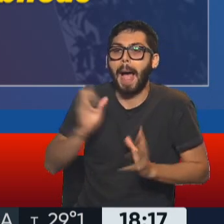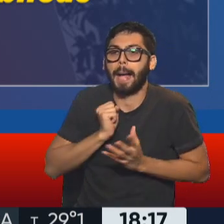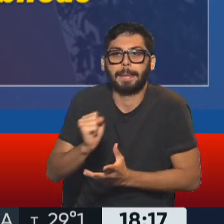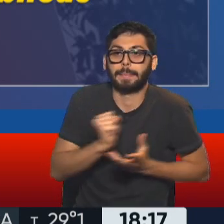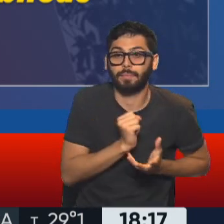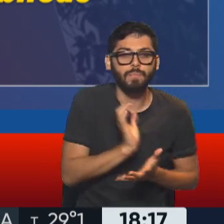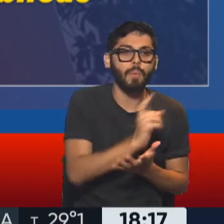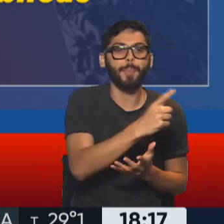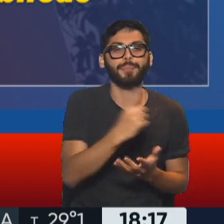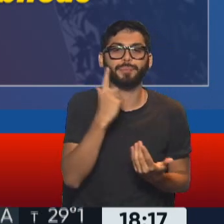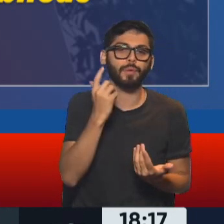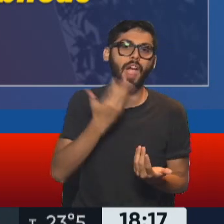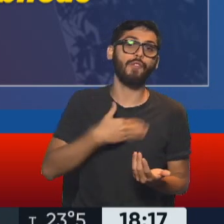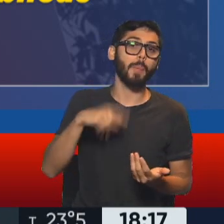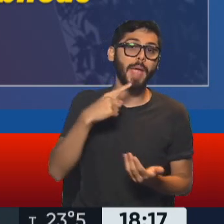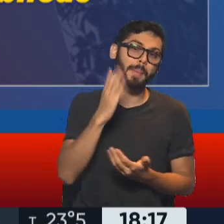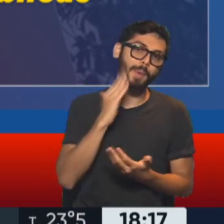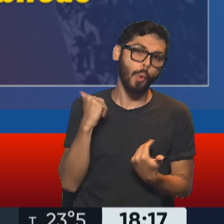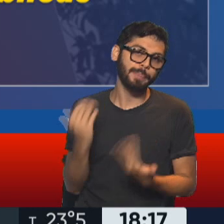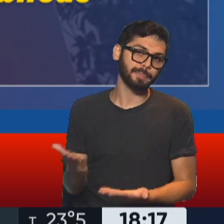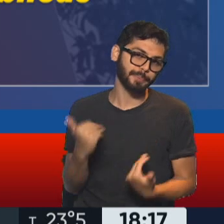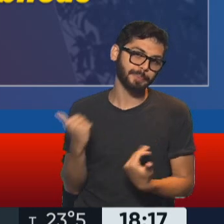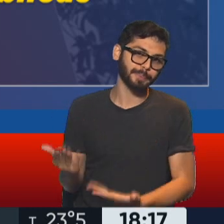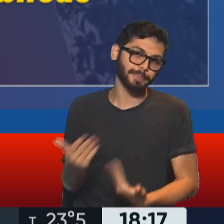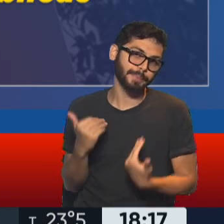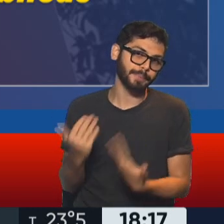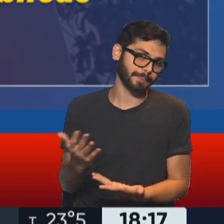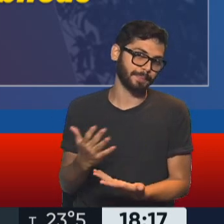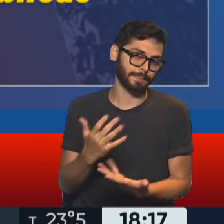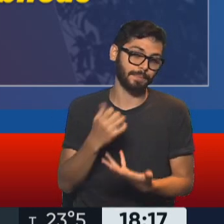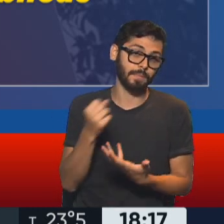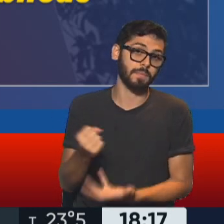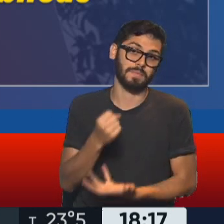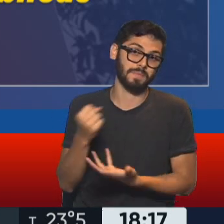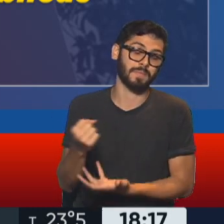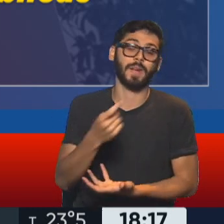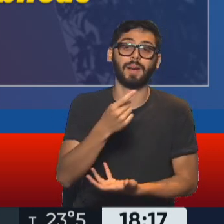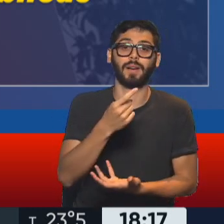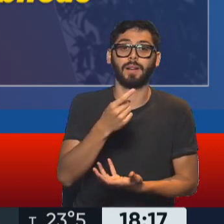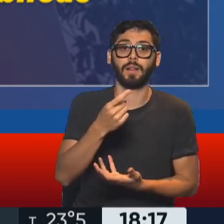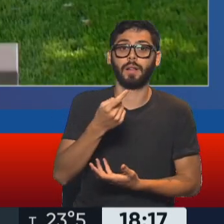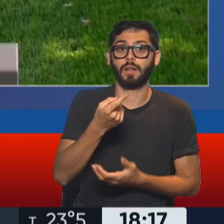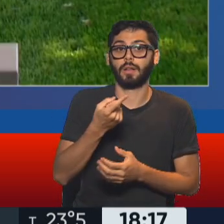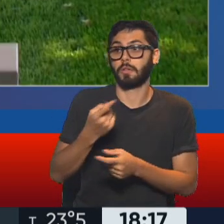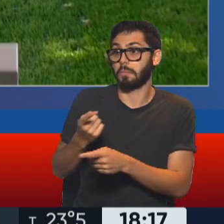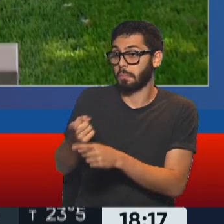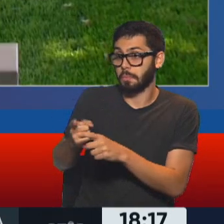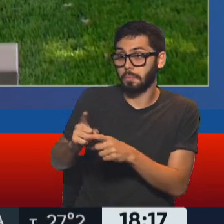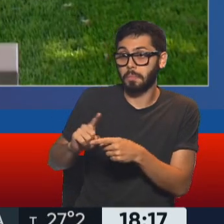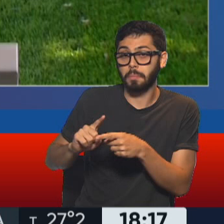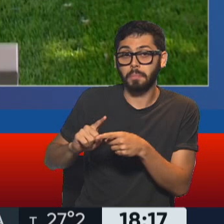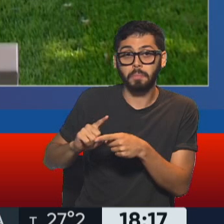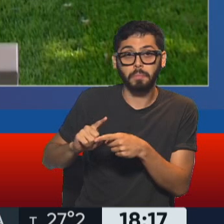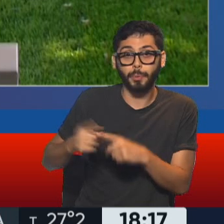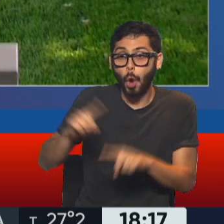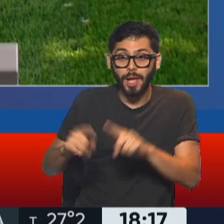muy permisivo. Absolutamente. Este mismo Fondo Monetario Internacional fue absolutamente permisivo con una política que desde el primer momento se